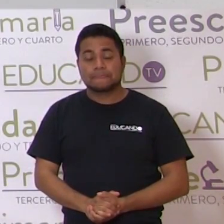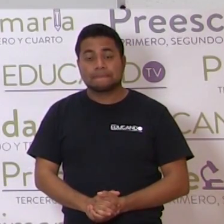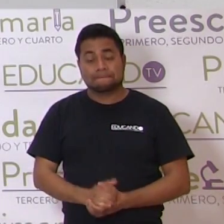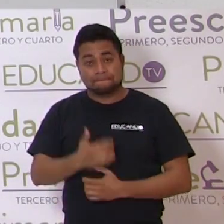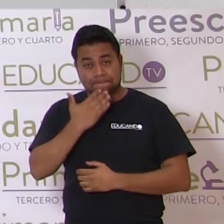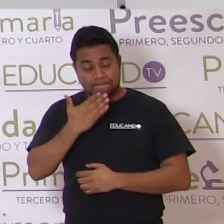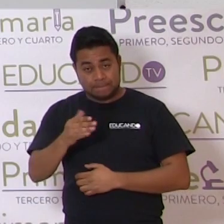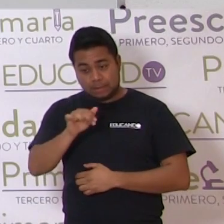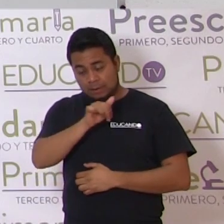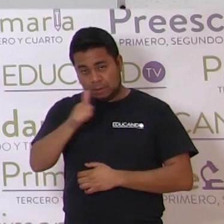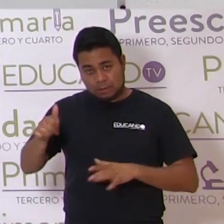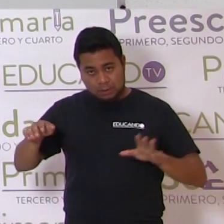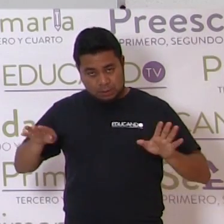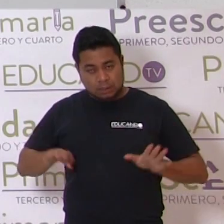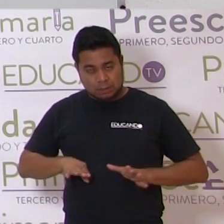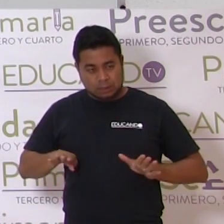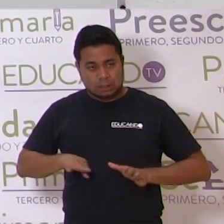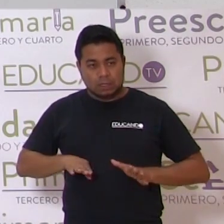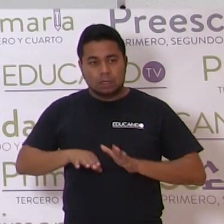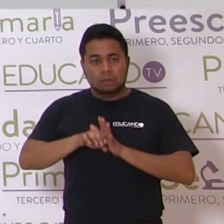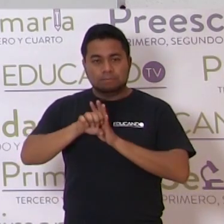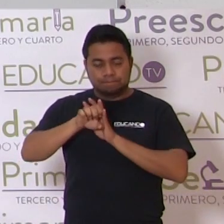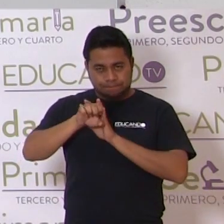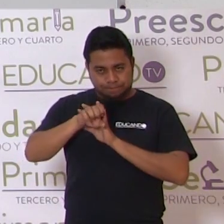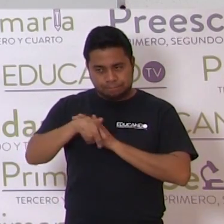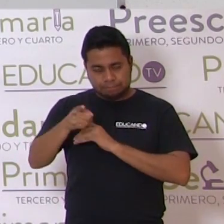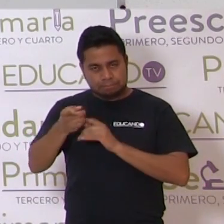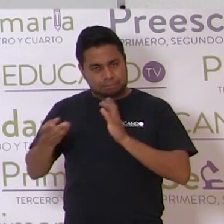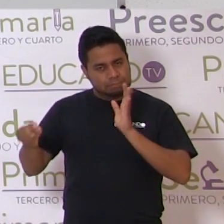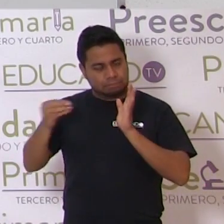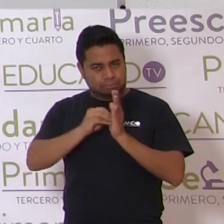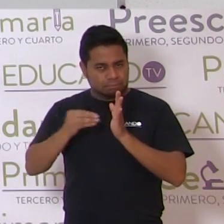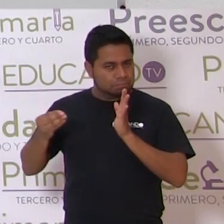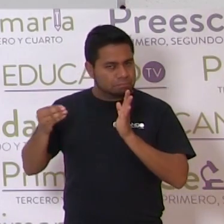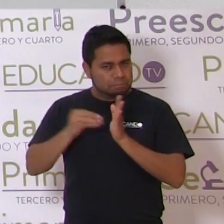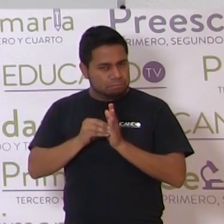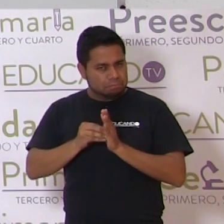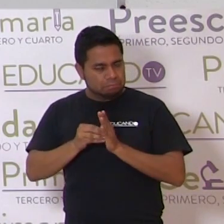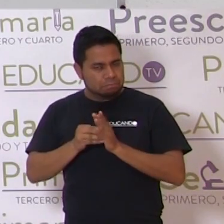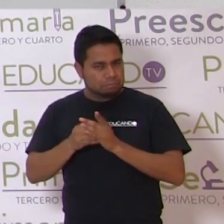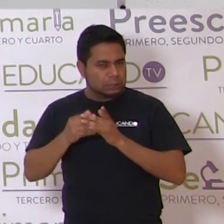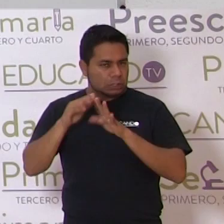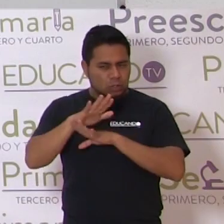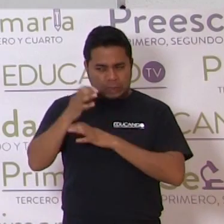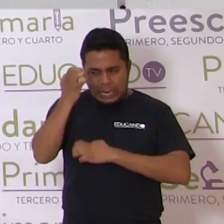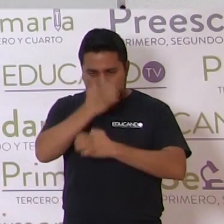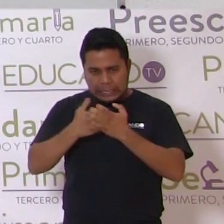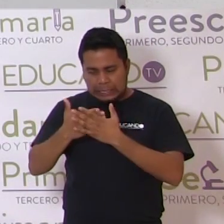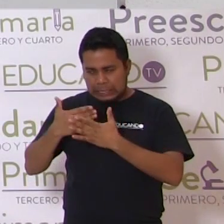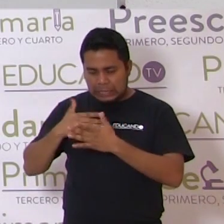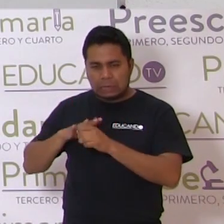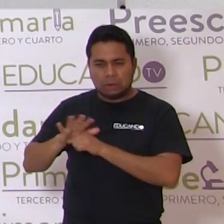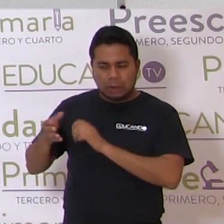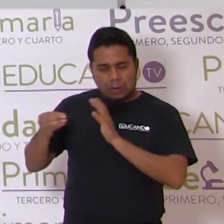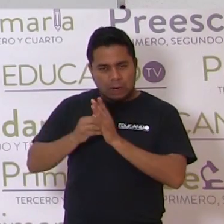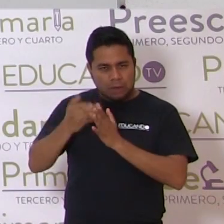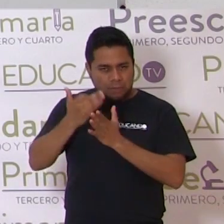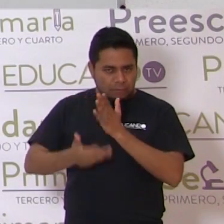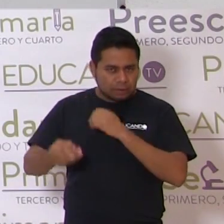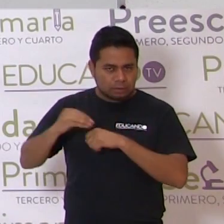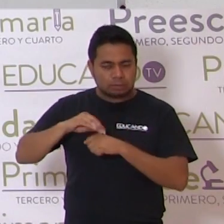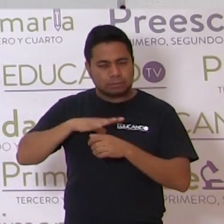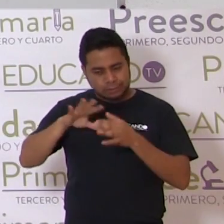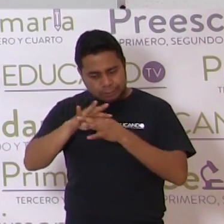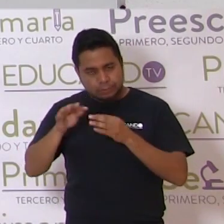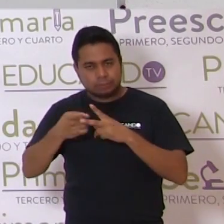otra característica pueden ustedes mencionar cuando hicimos el análisis? Ya vimos que hay una introducción,